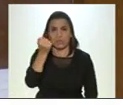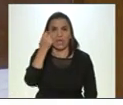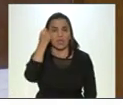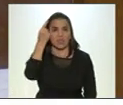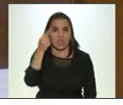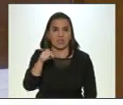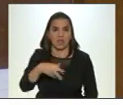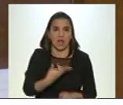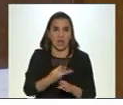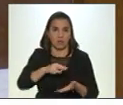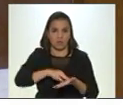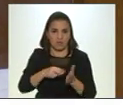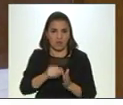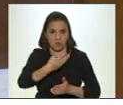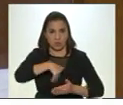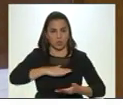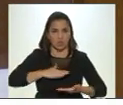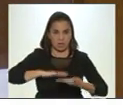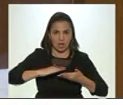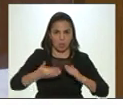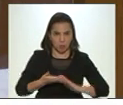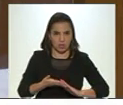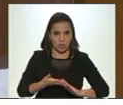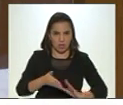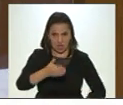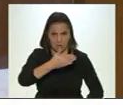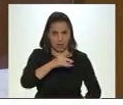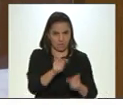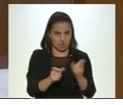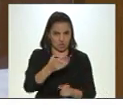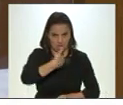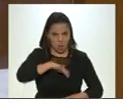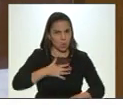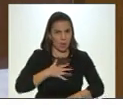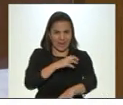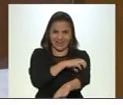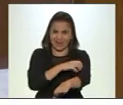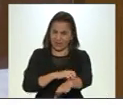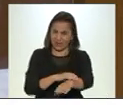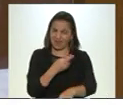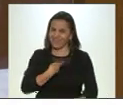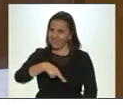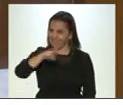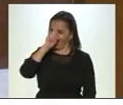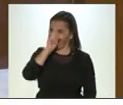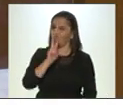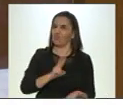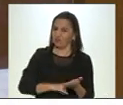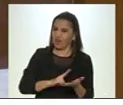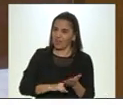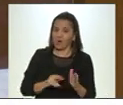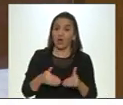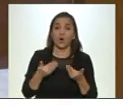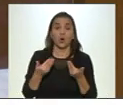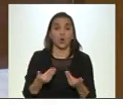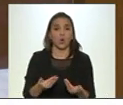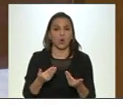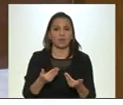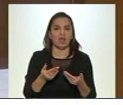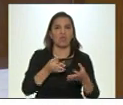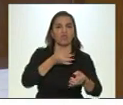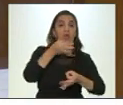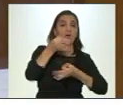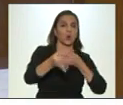comunidades, entre nuestras propias gente de nuestras propias regiones? Es raro, ¿no es cierto?, que hoy día esgrimemos